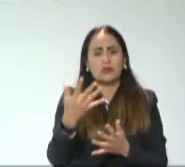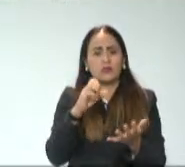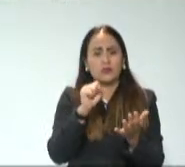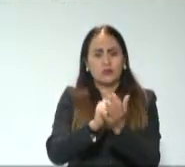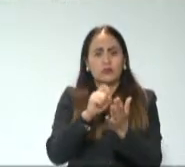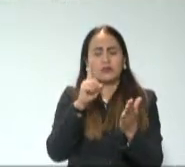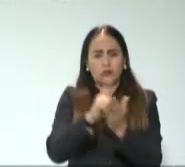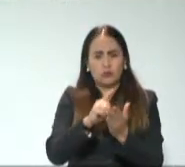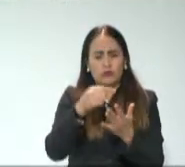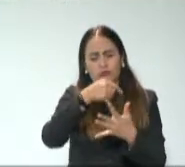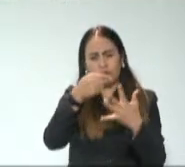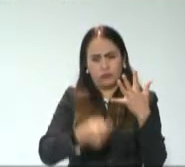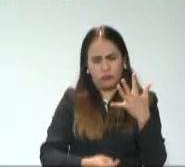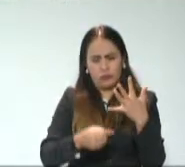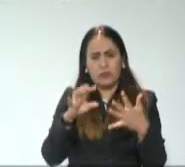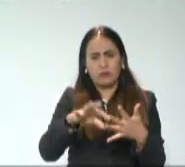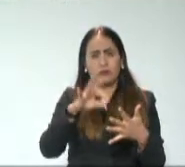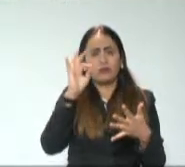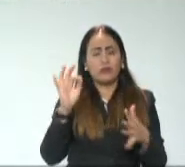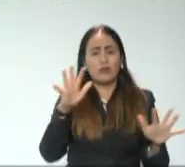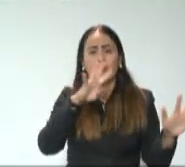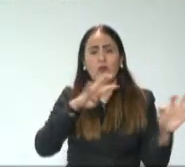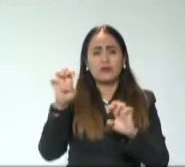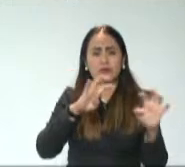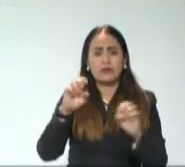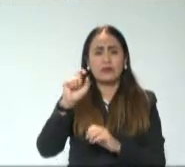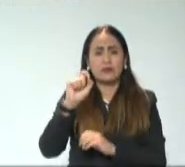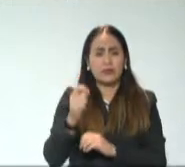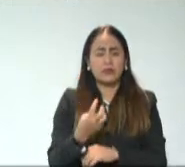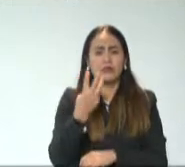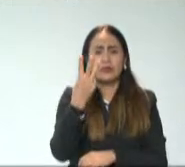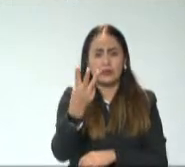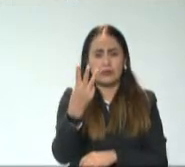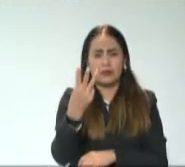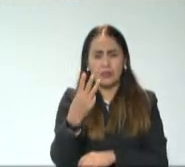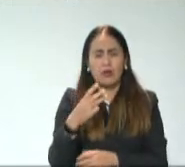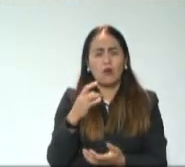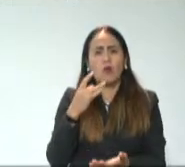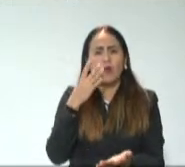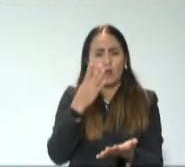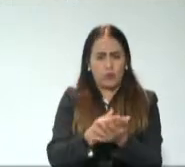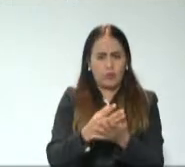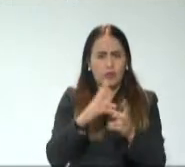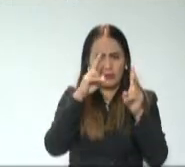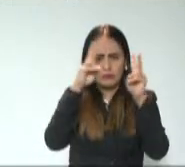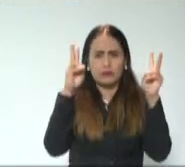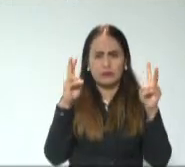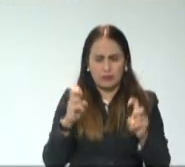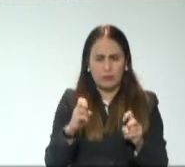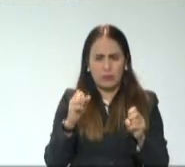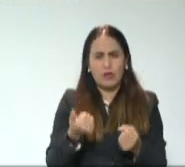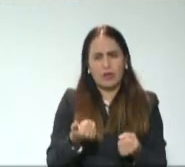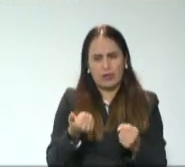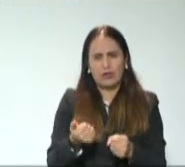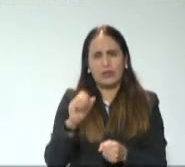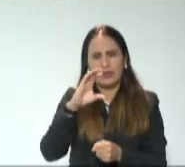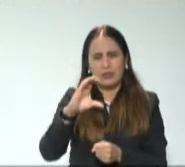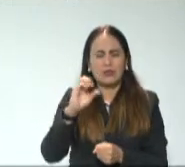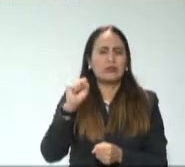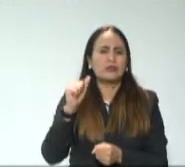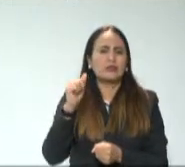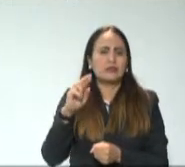cuales quiero destacar que solo 923 han estado relacionadas con información sobre sarscov